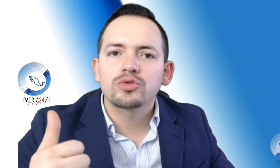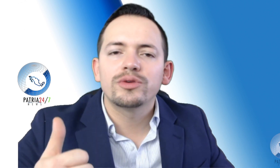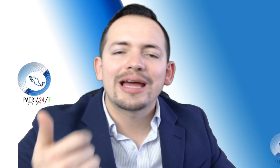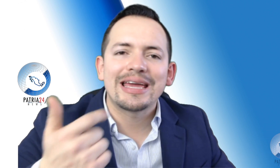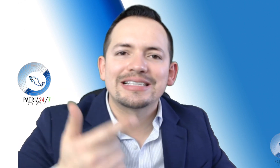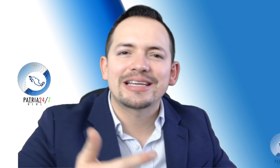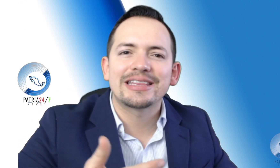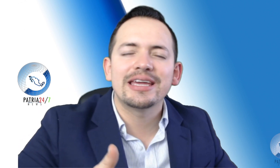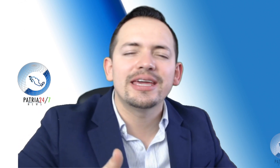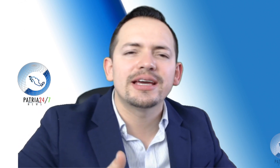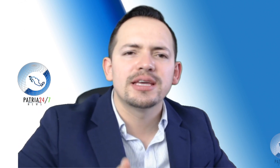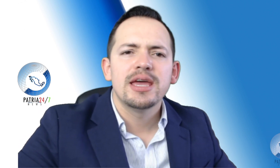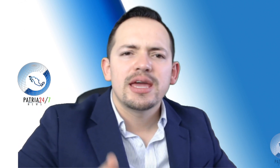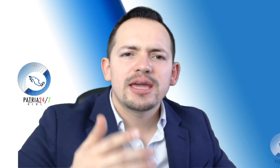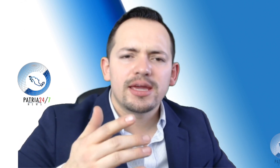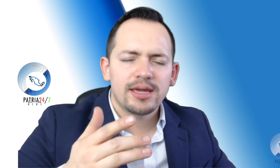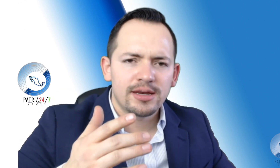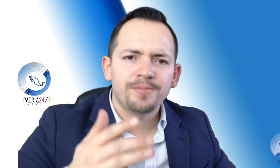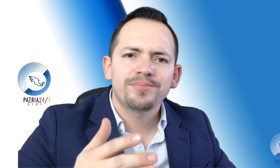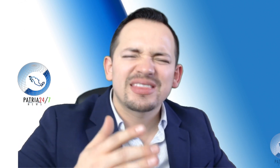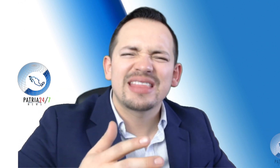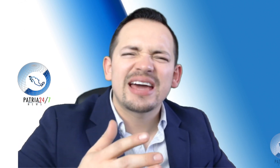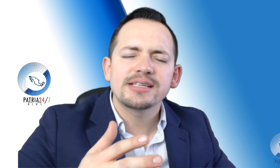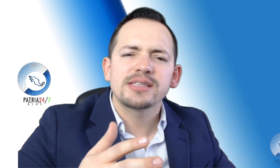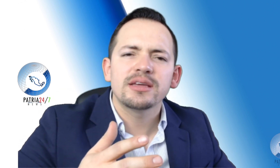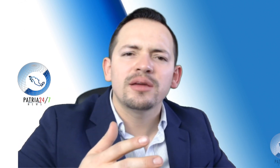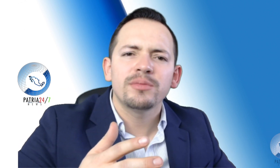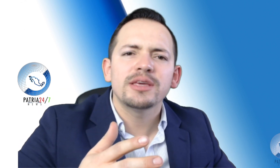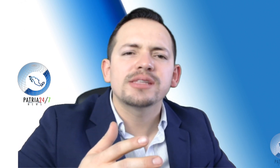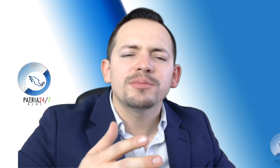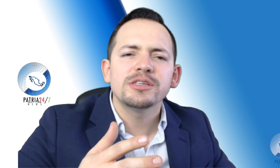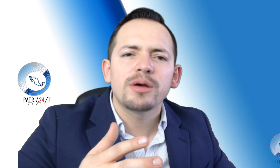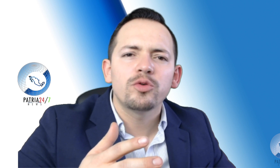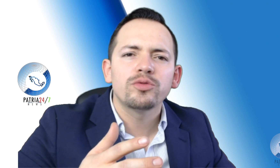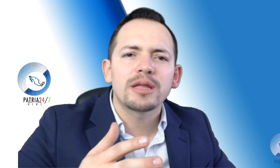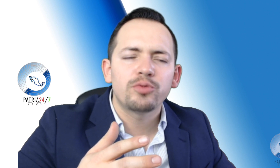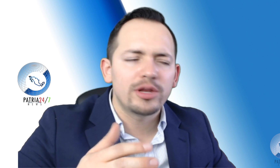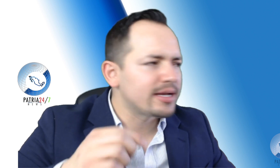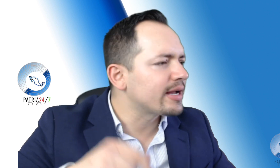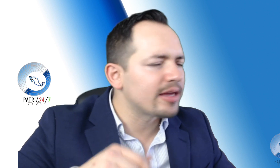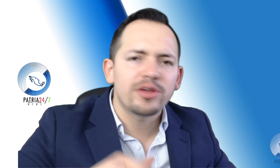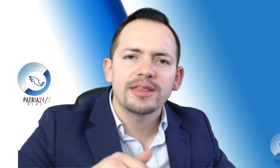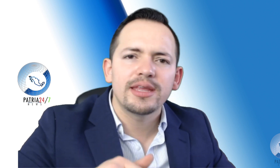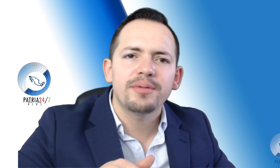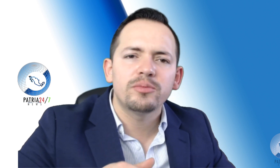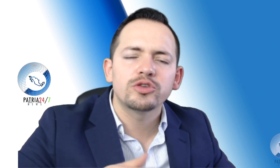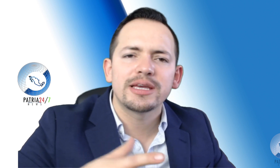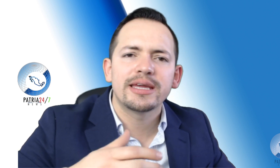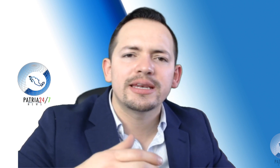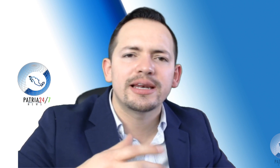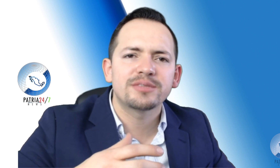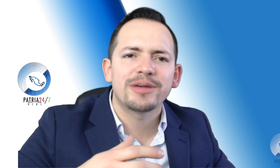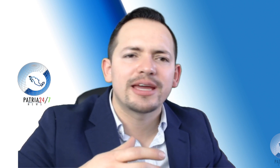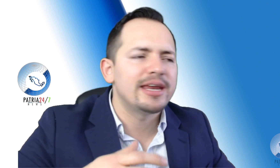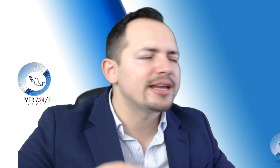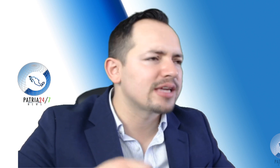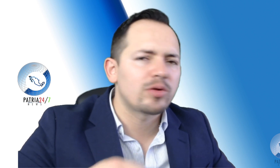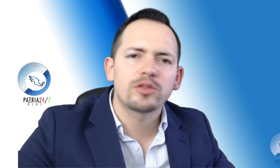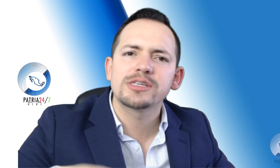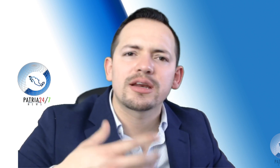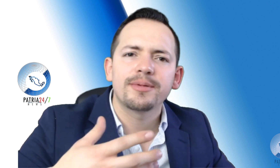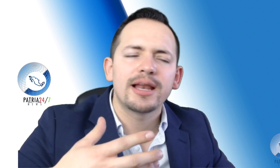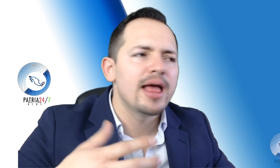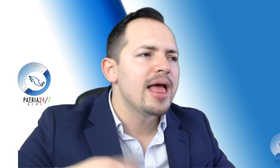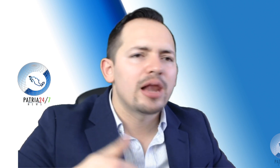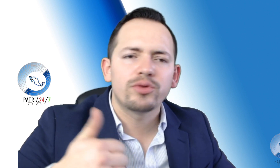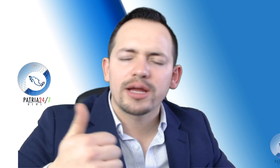en estructura, en estrategias, en dar esta misma voluntad política que hoy en día vemos en las mañaneras, que